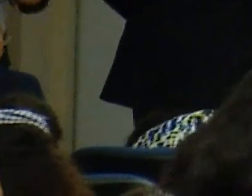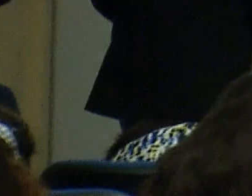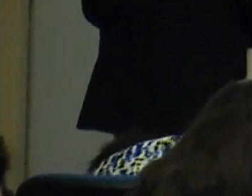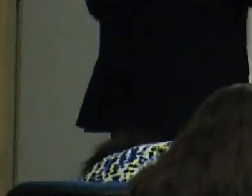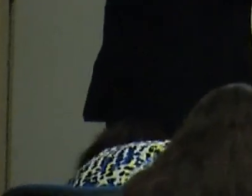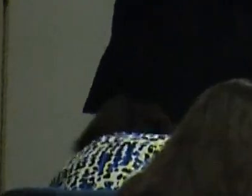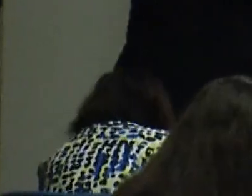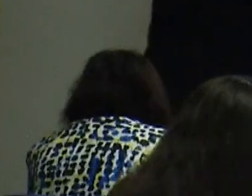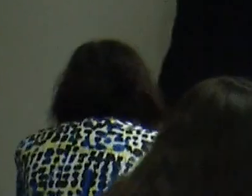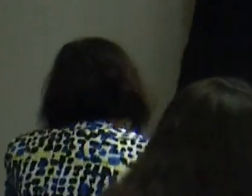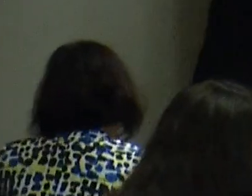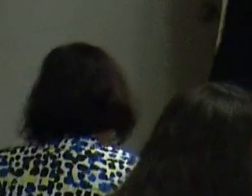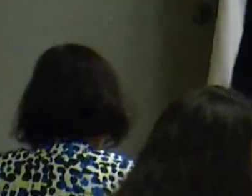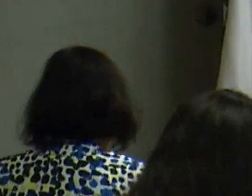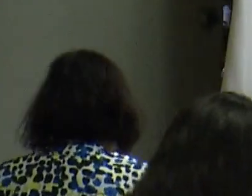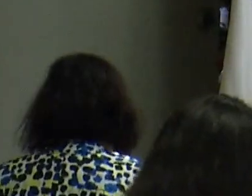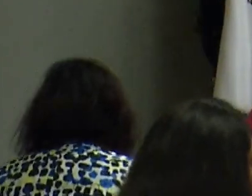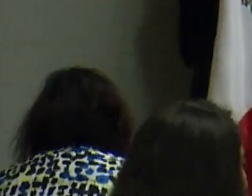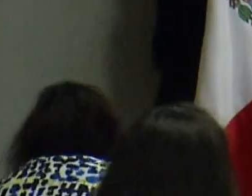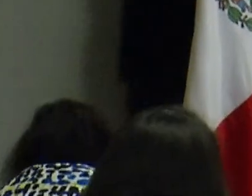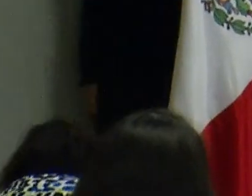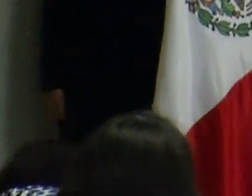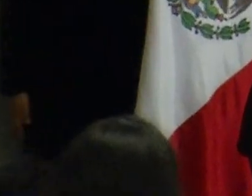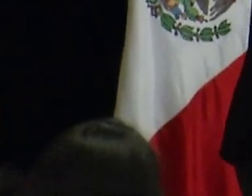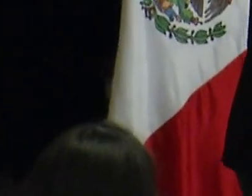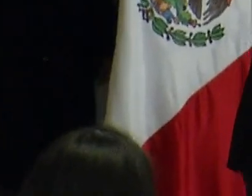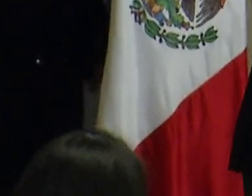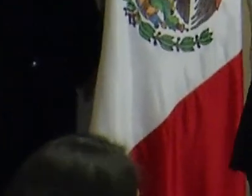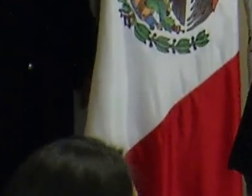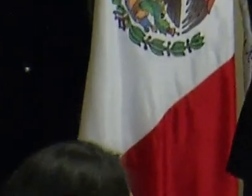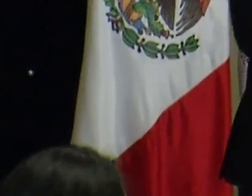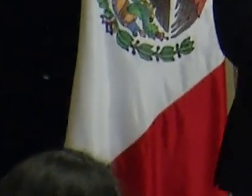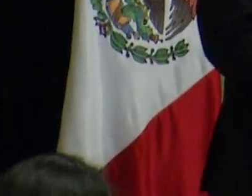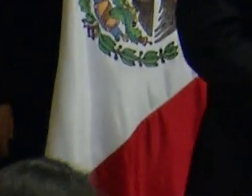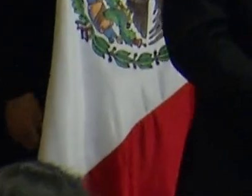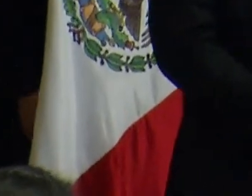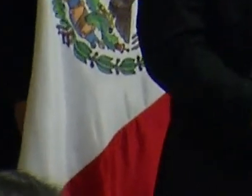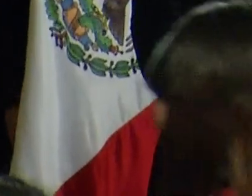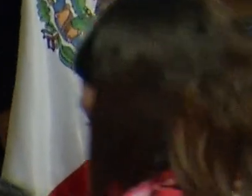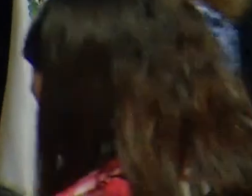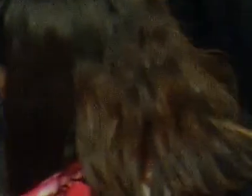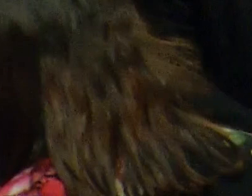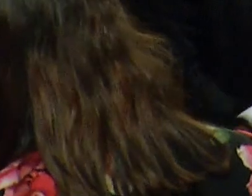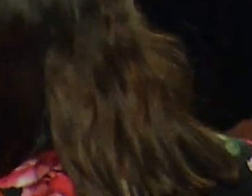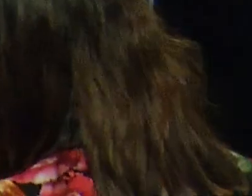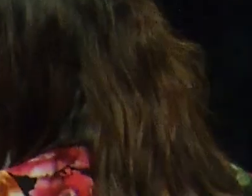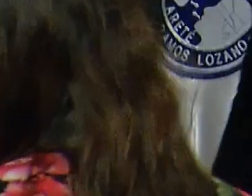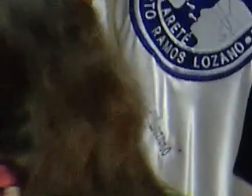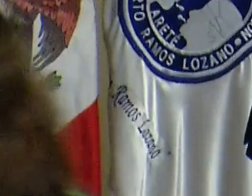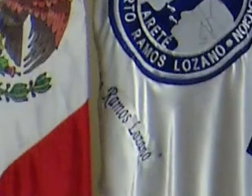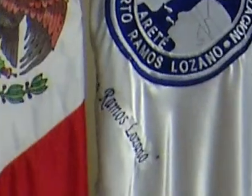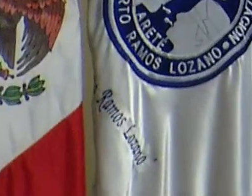el maestro Humberto Rodríguez para hacer entrega de un merecido reconocimiento.